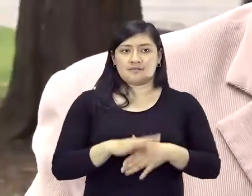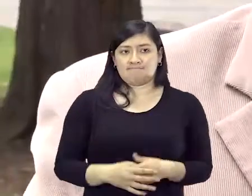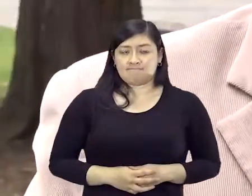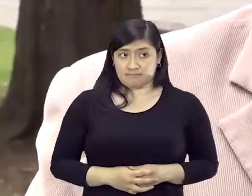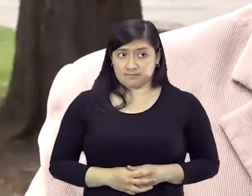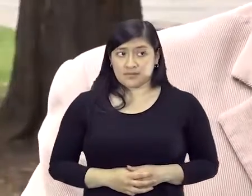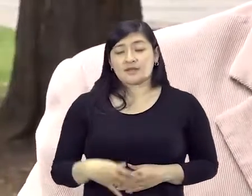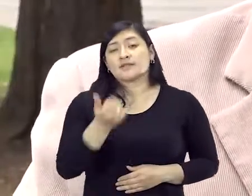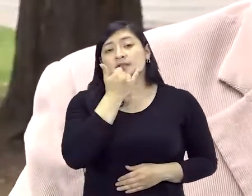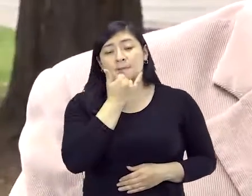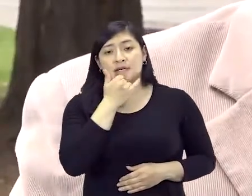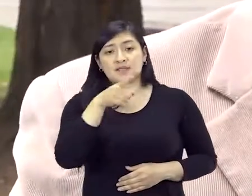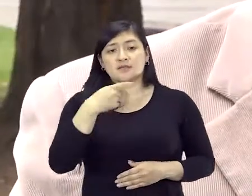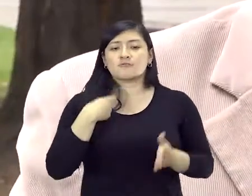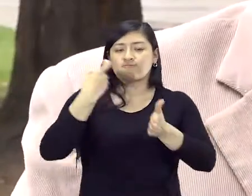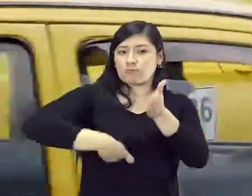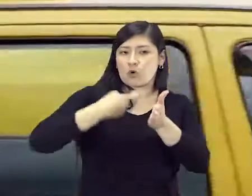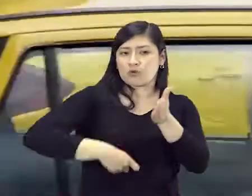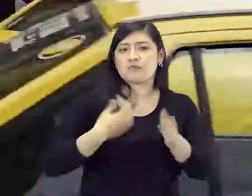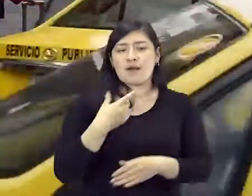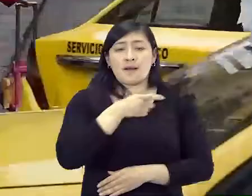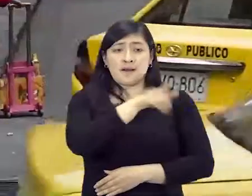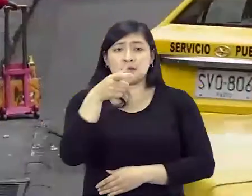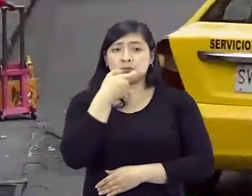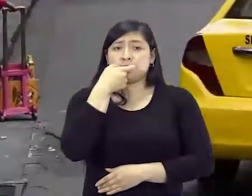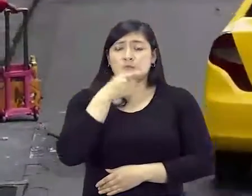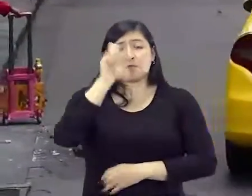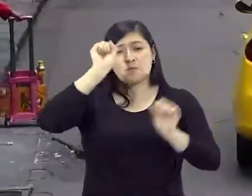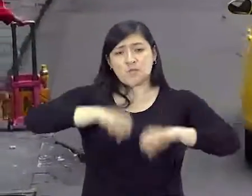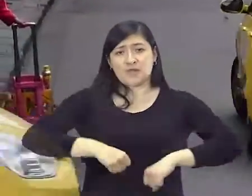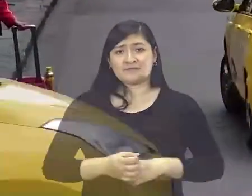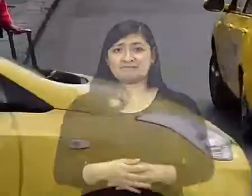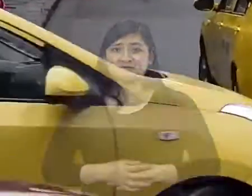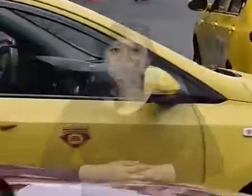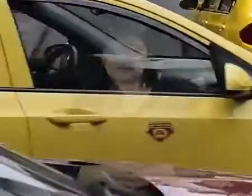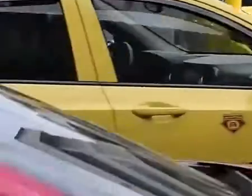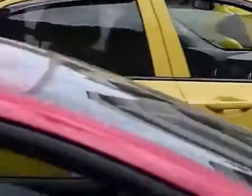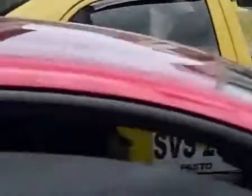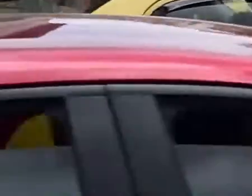procedimiento pertinente en lo que corresponde a infracciones de transporte.